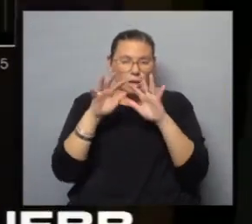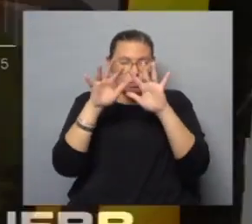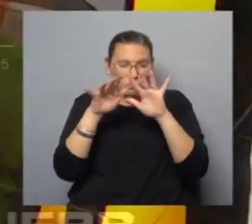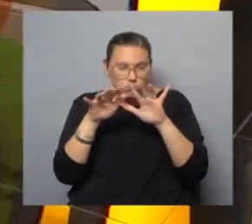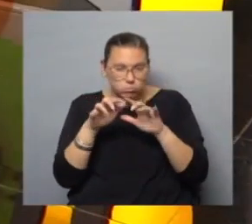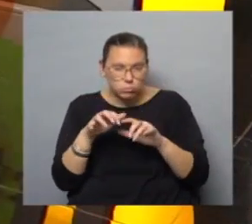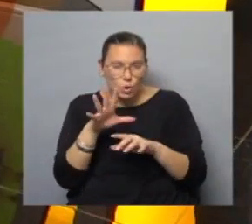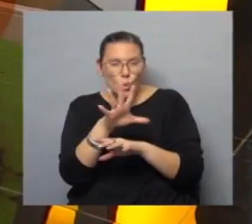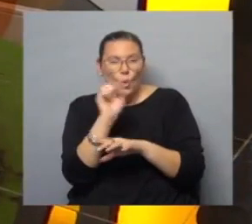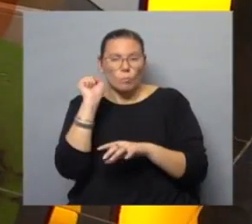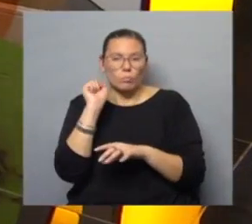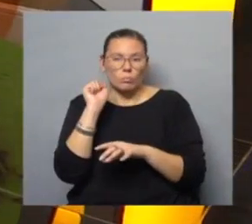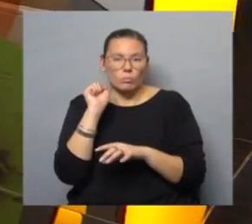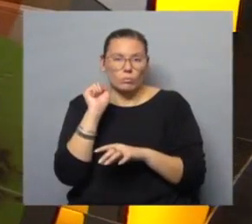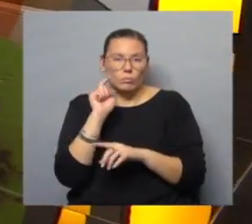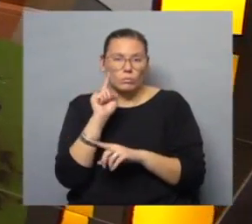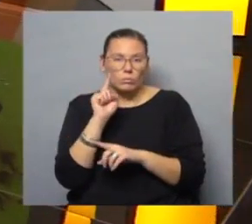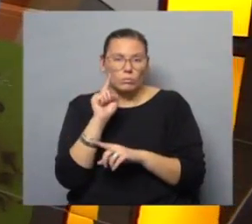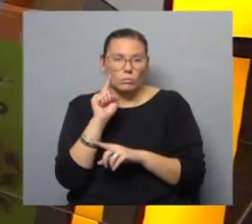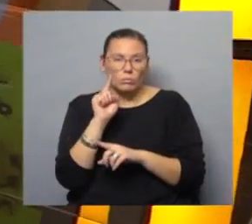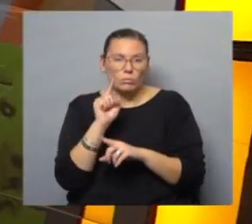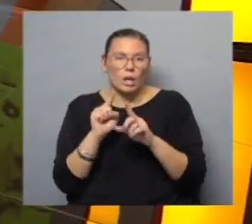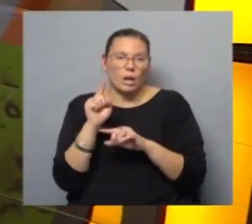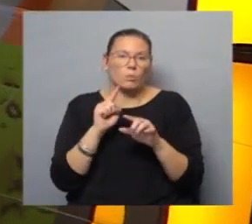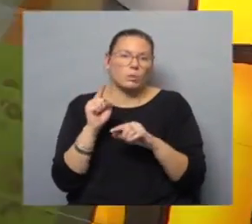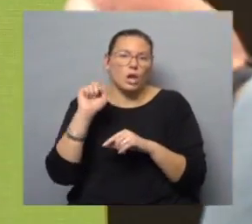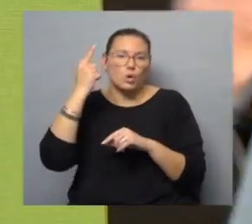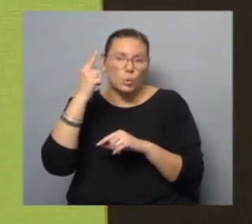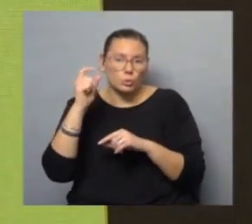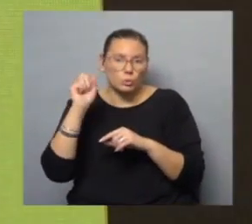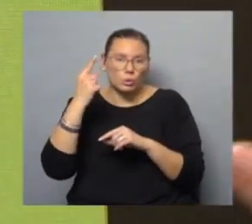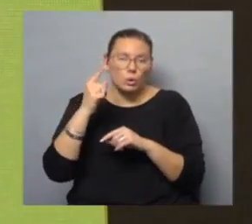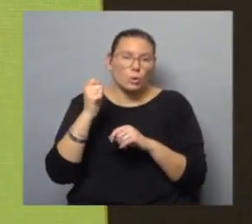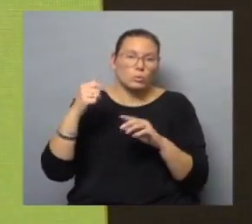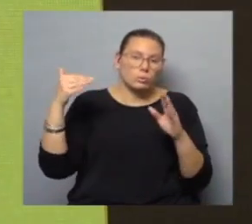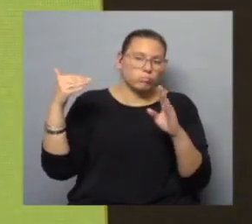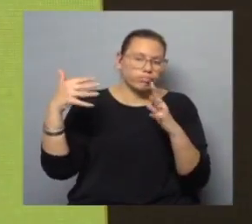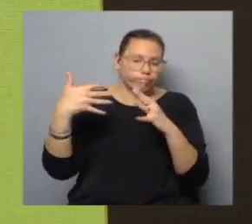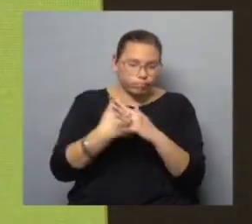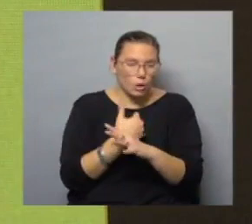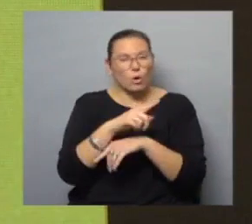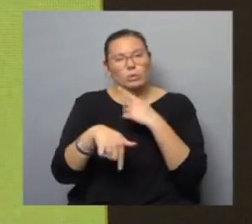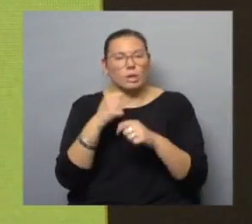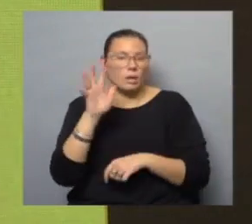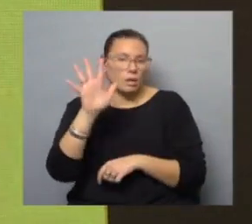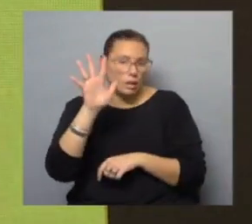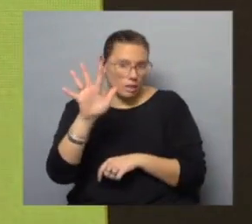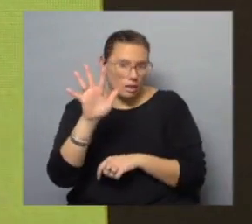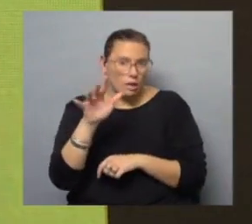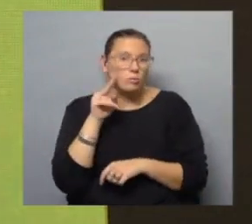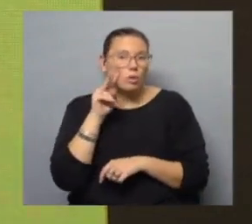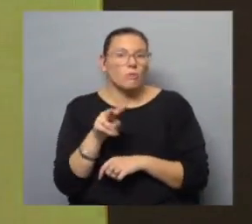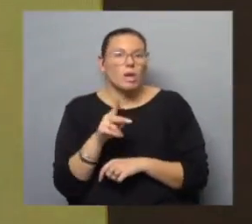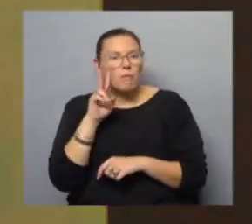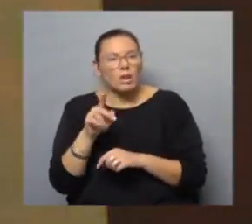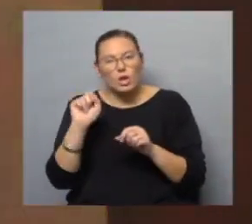atmósfera, absorben ciertas, digamos, longitudes de onda. O sea, hay luz que pasa y luz que queda. Exacto, exacto. Bueno, y si uno estudia ese espectro, ve lugares donde la